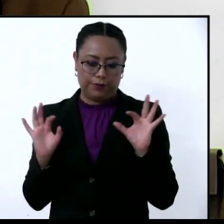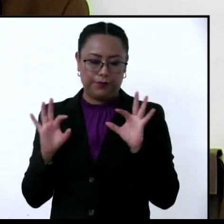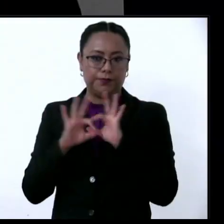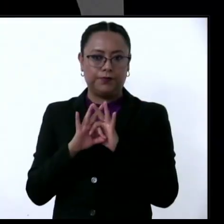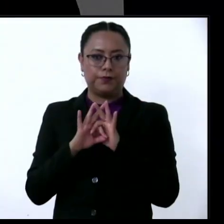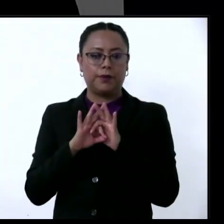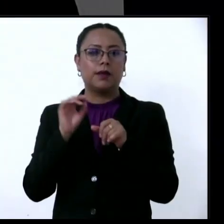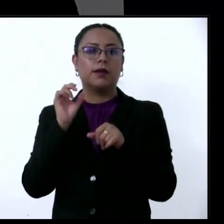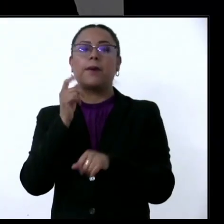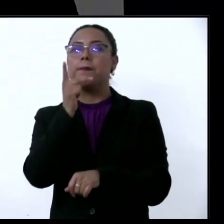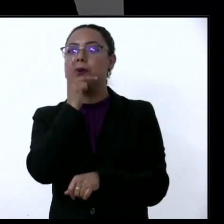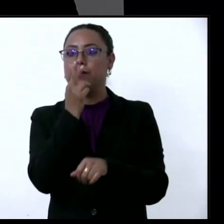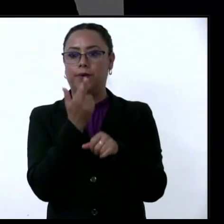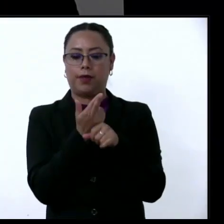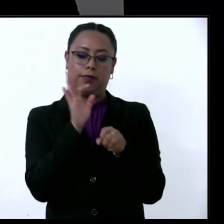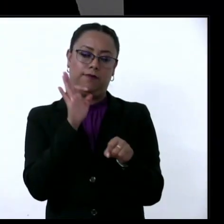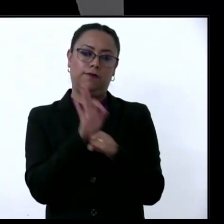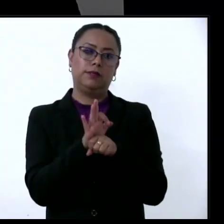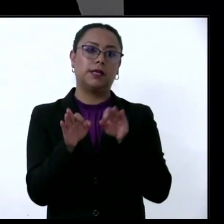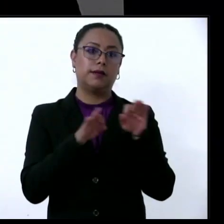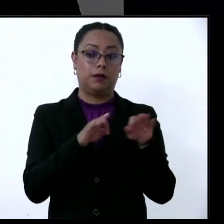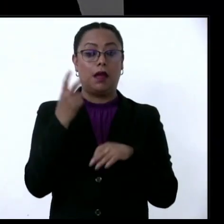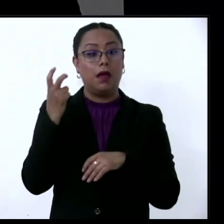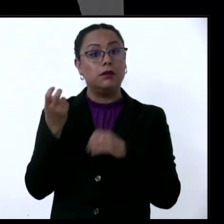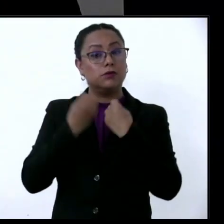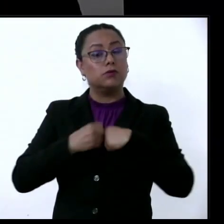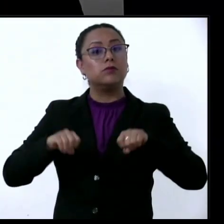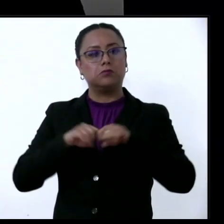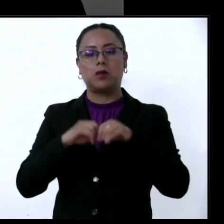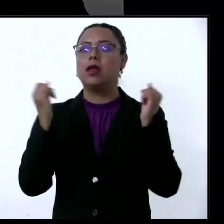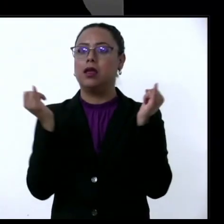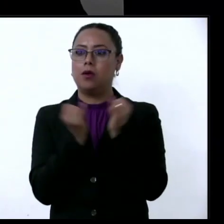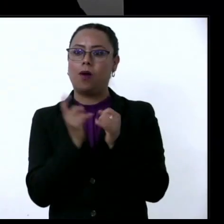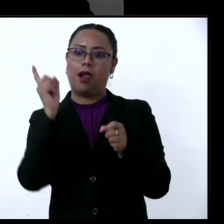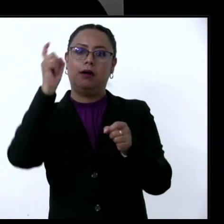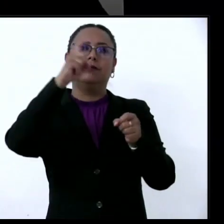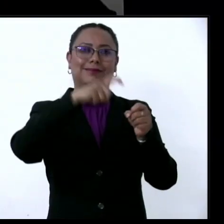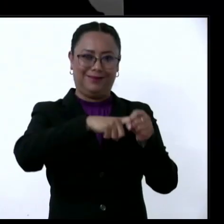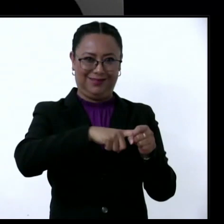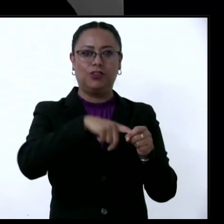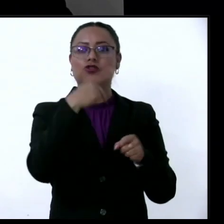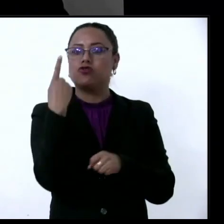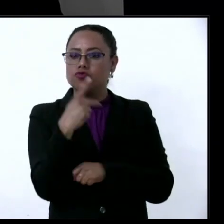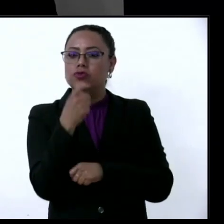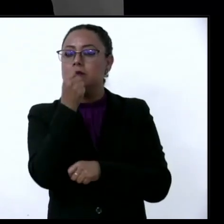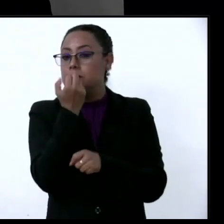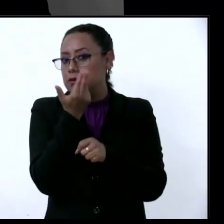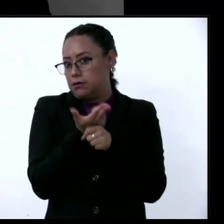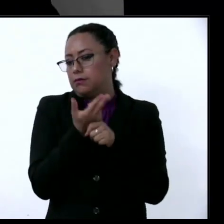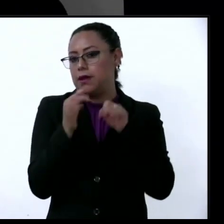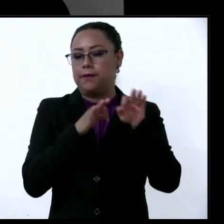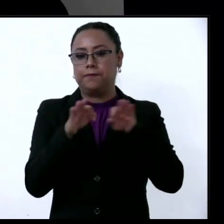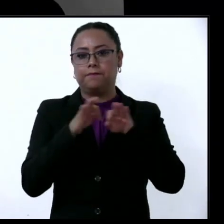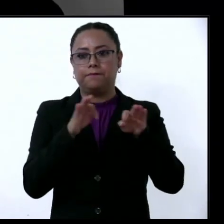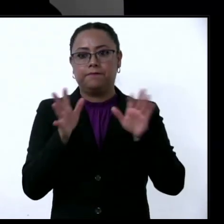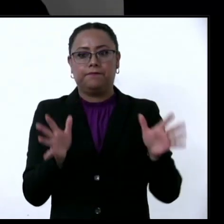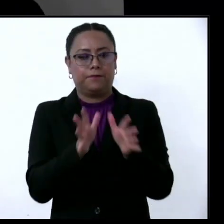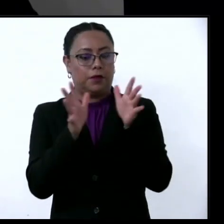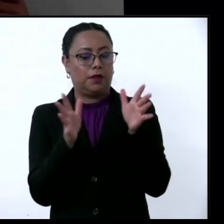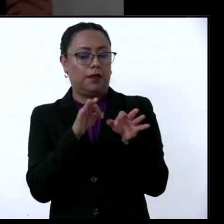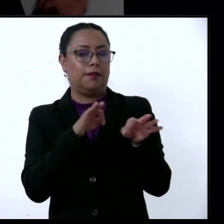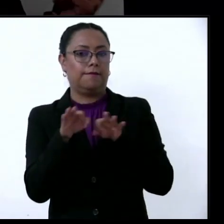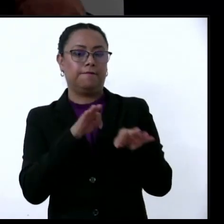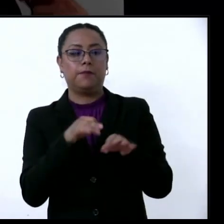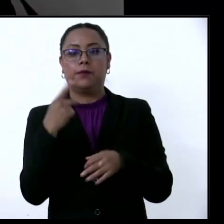la Defensa del Trabajo, que es un organismo que forma parte también de la Secretaría del Trabajo y Fomento al Empleo en la Ciudad